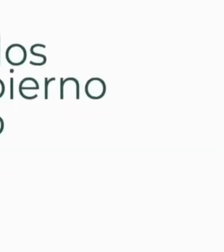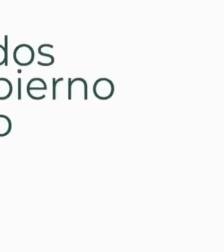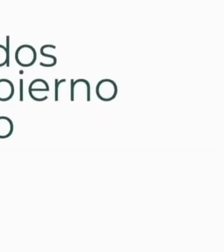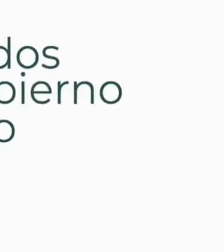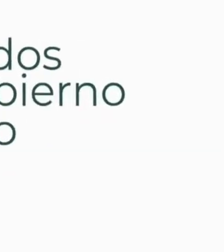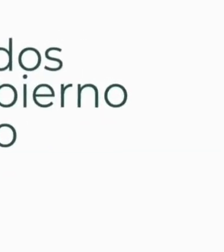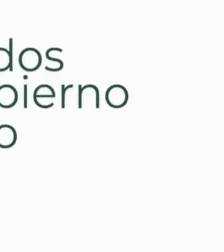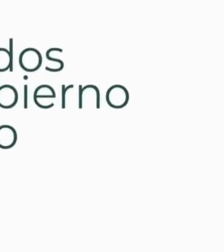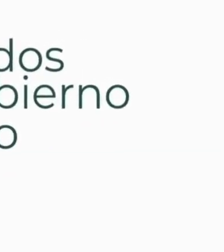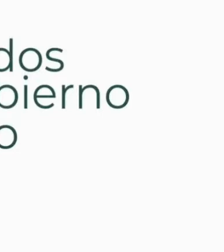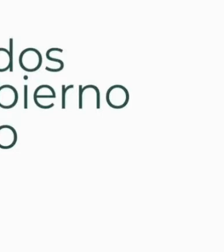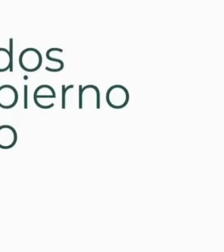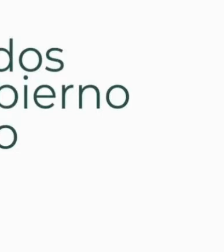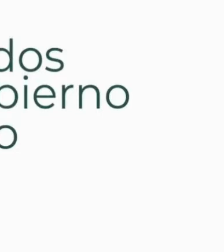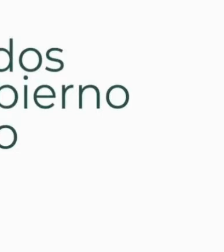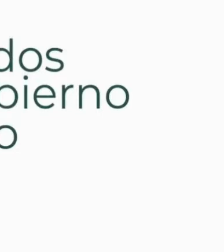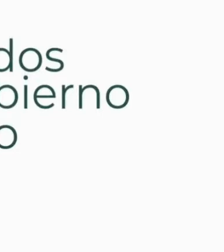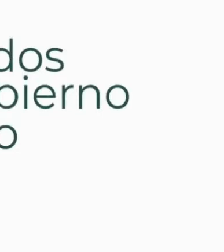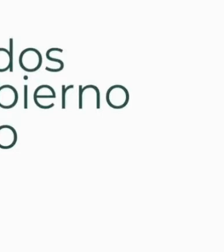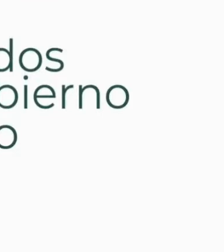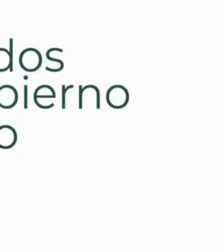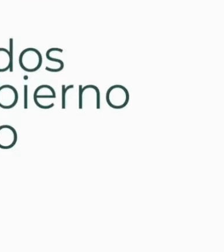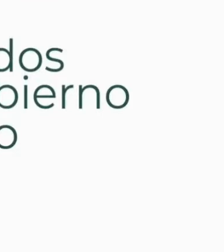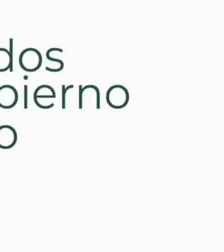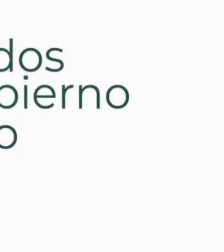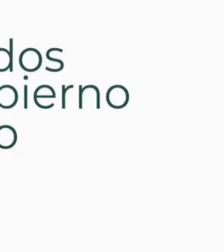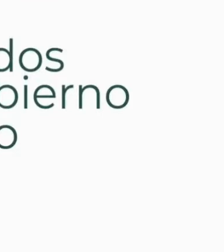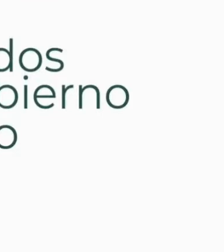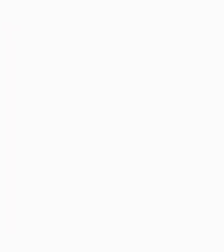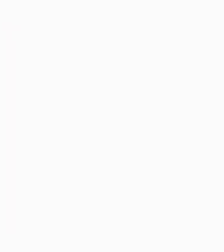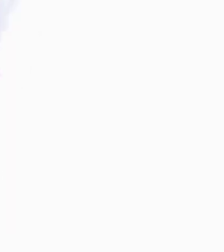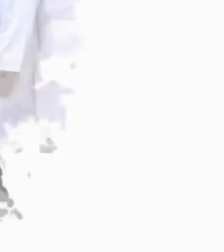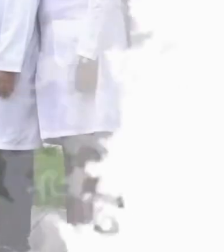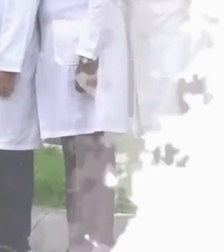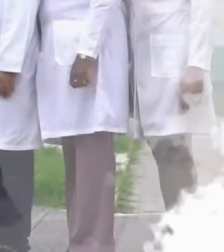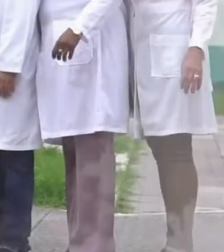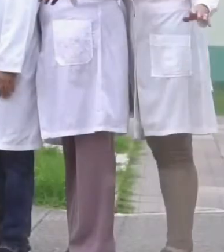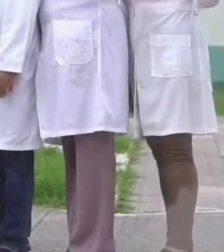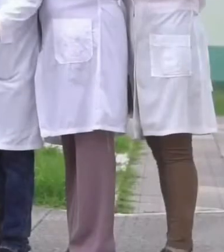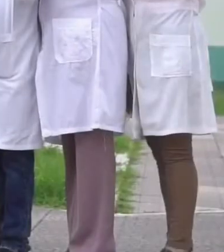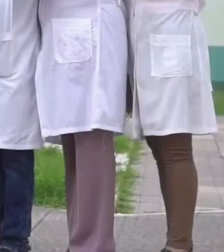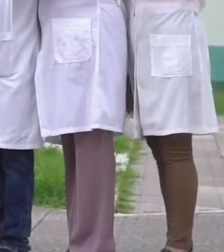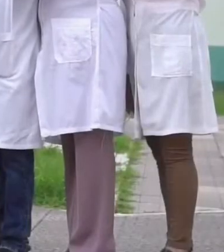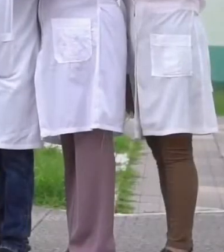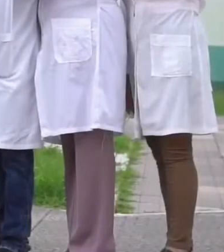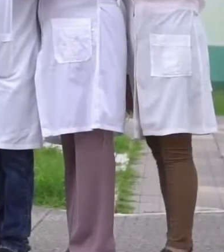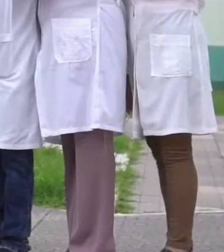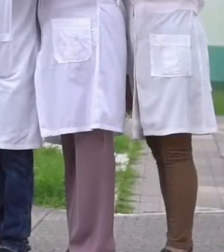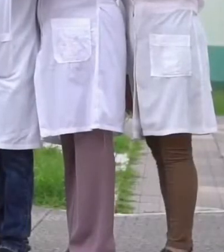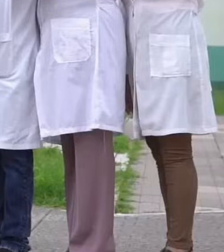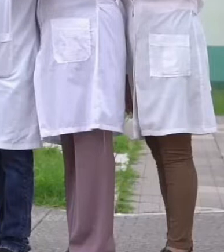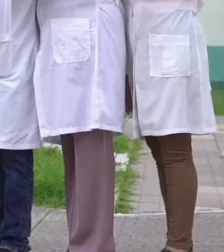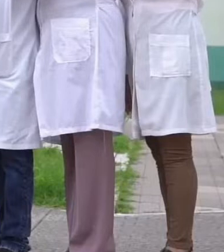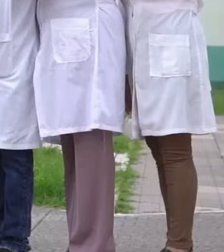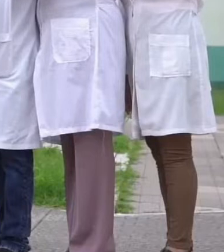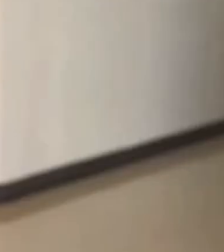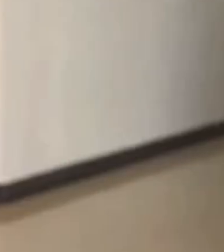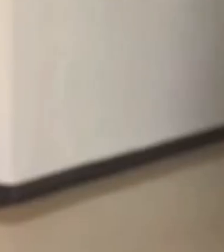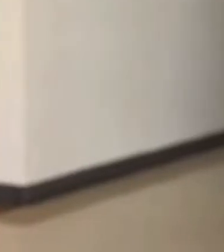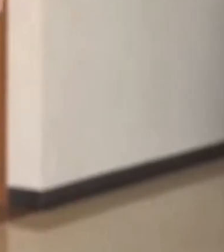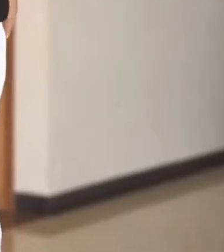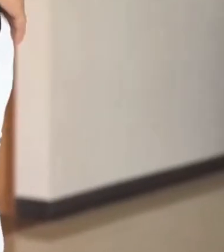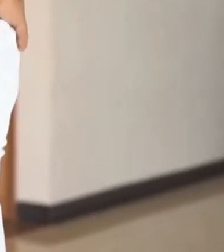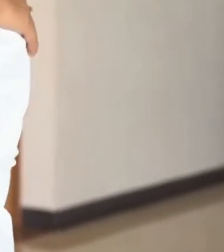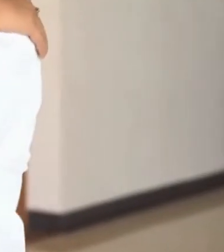trámites migratorios serán gestionados por el Gobierno de México. Con el IMSS Bienestar, la salud es un